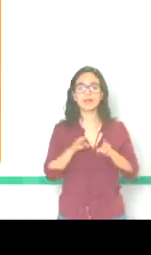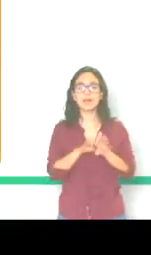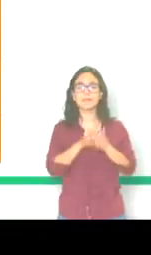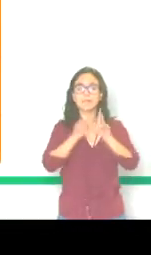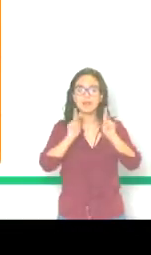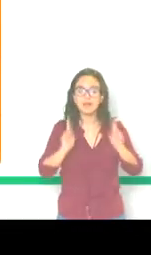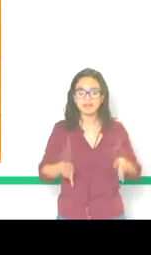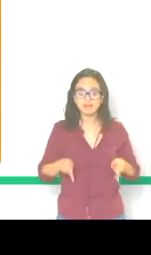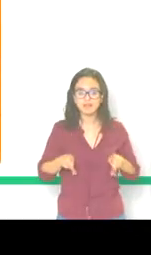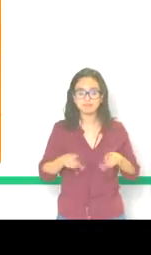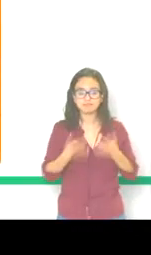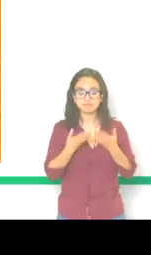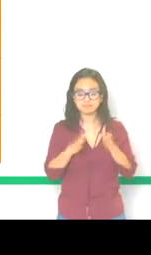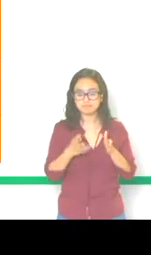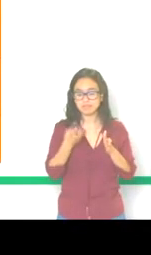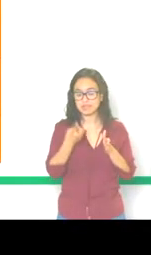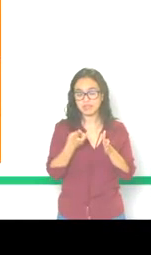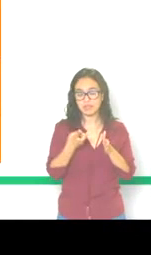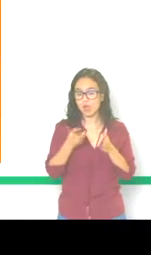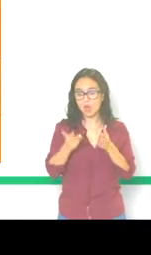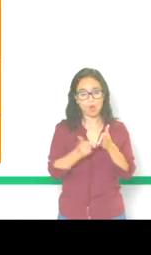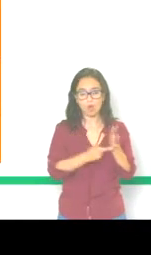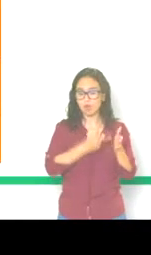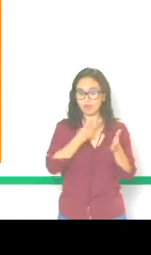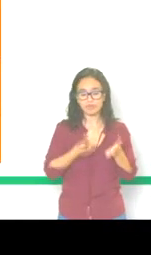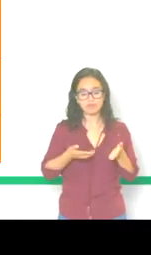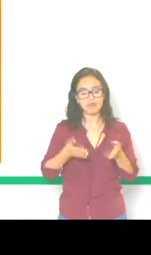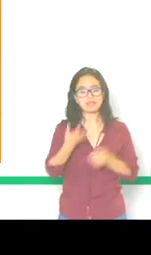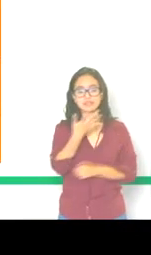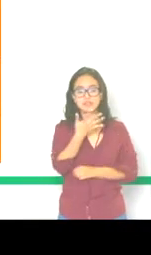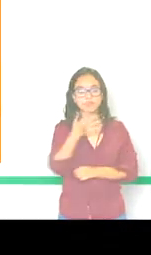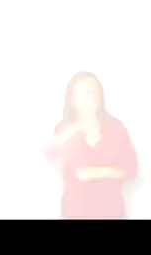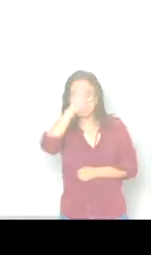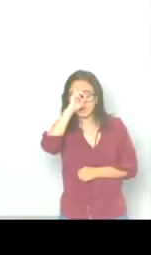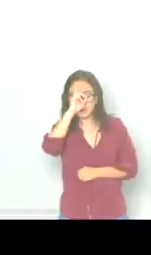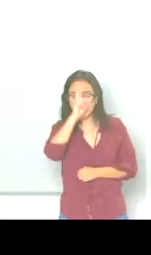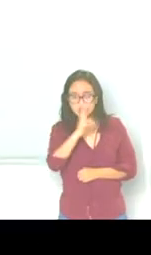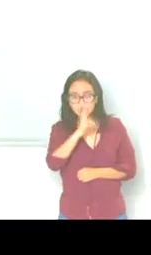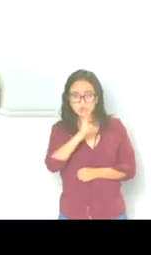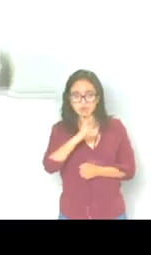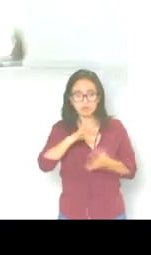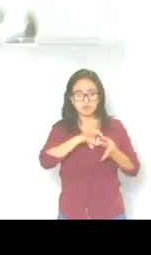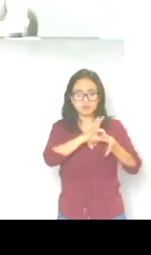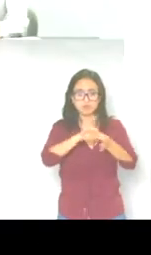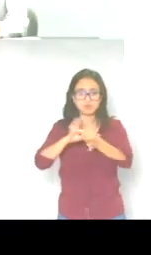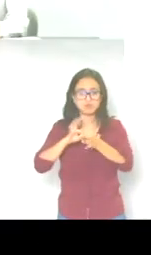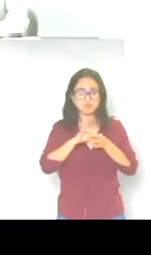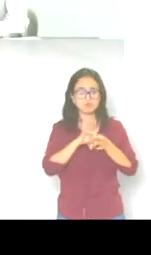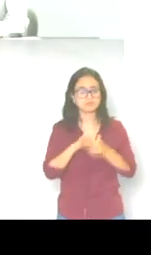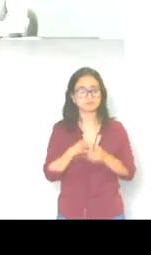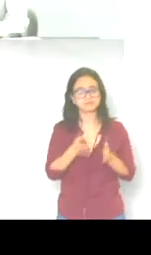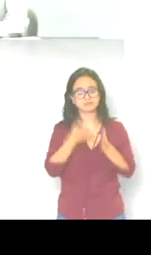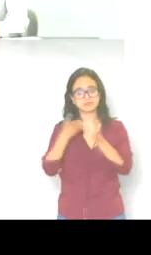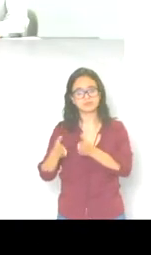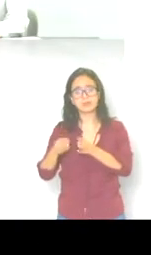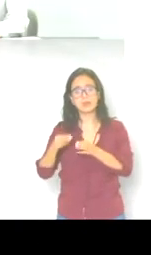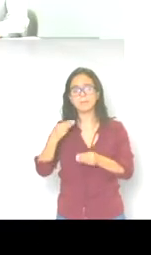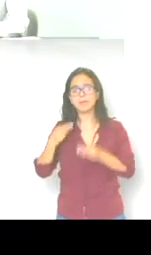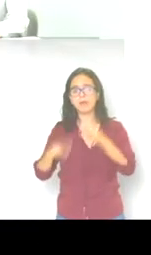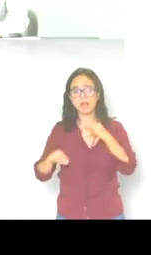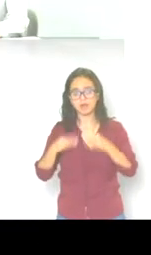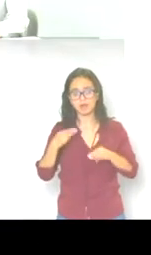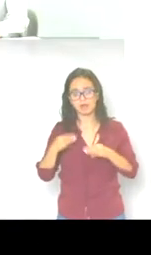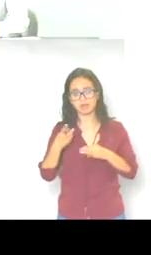espacios públicos, regresa a la parte del 50% de sus aforos. En la parte de mercados,